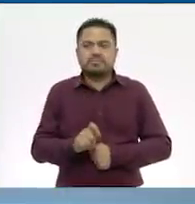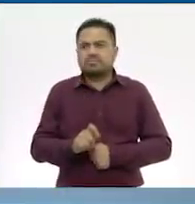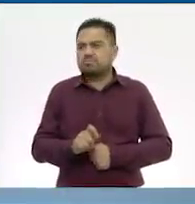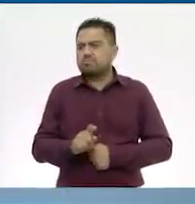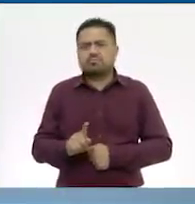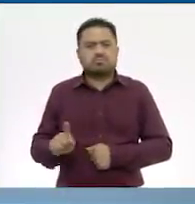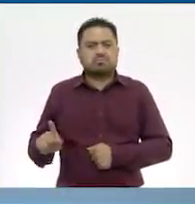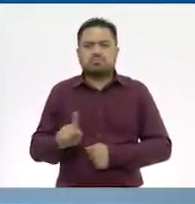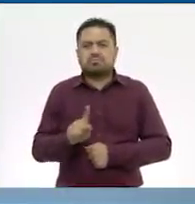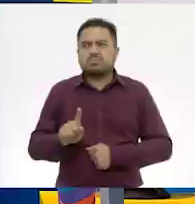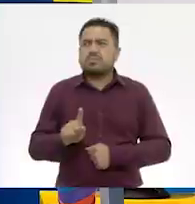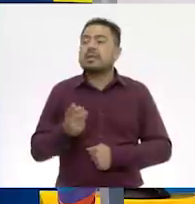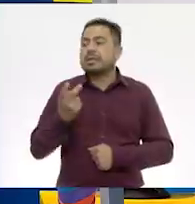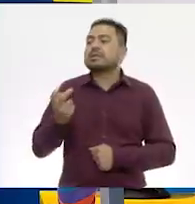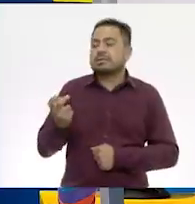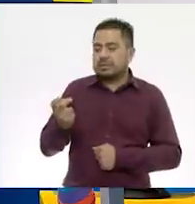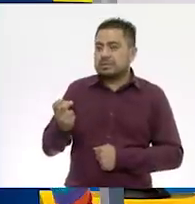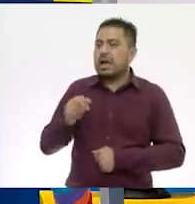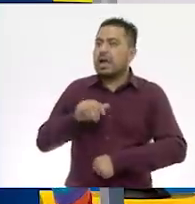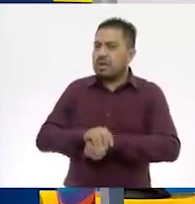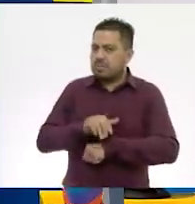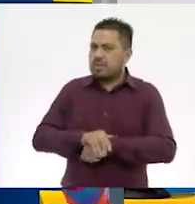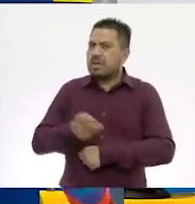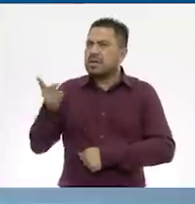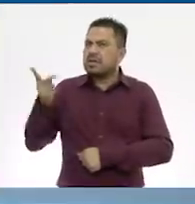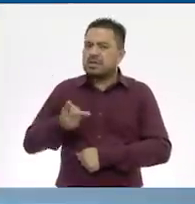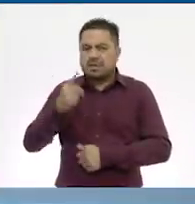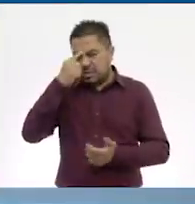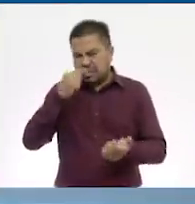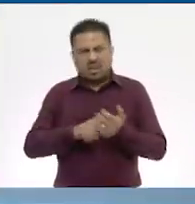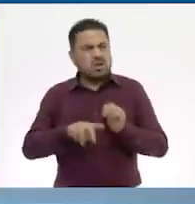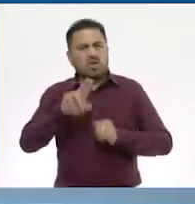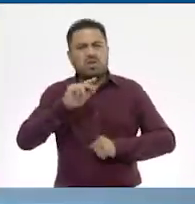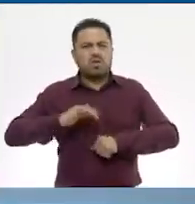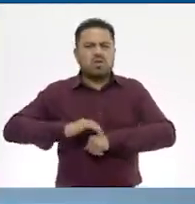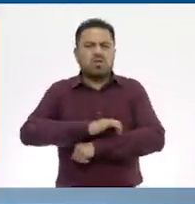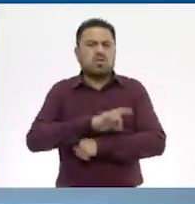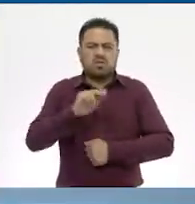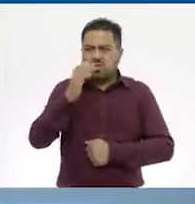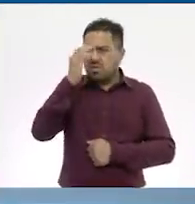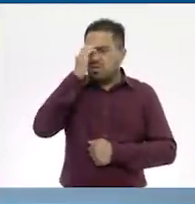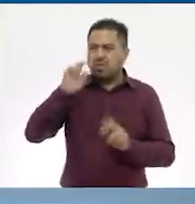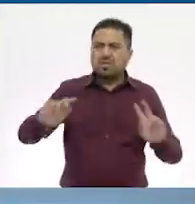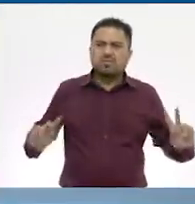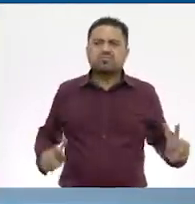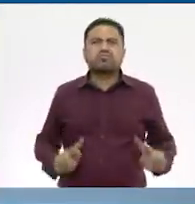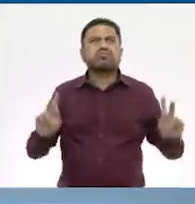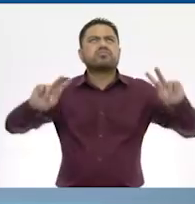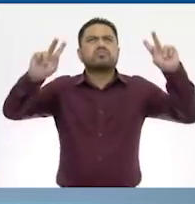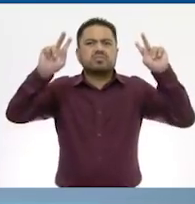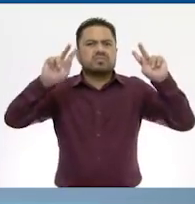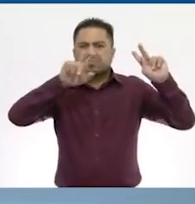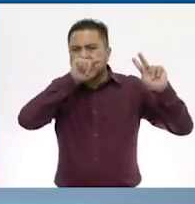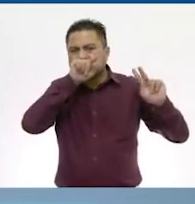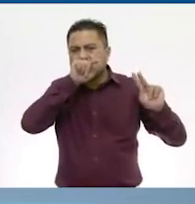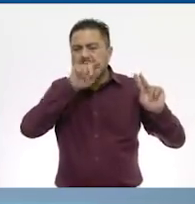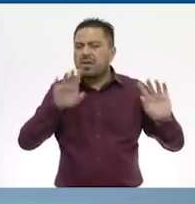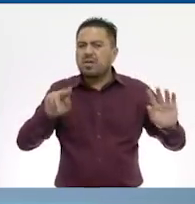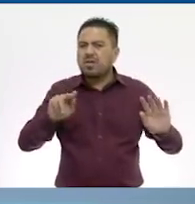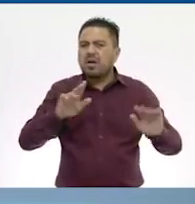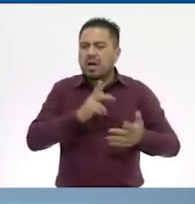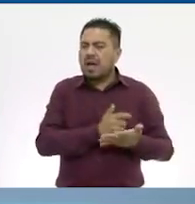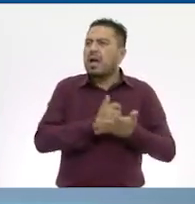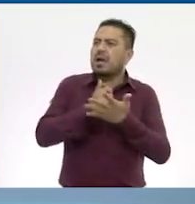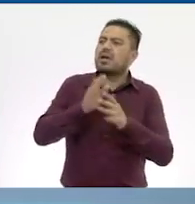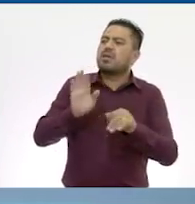No, ¿Eso es correcto? ¿Eran amigas? creo que no. La hormiga no conocía a la paloma, pero la ayudó porque